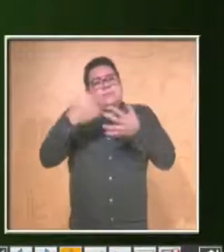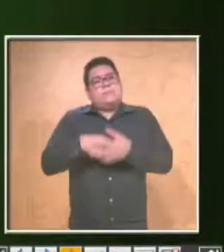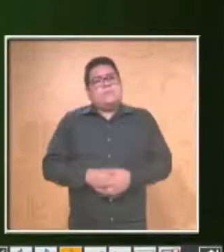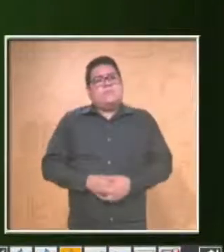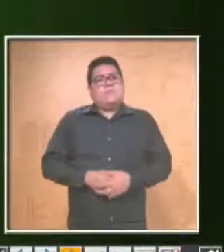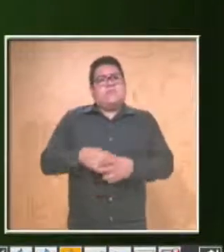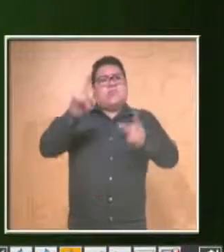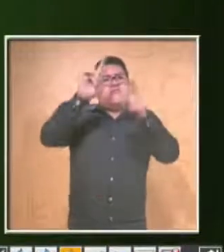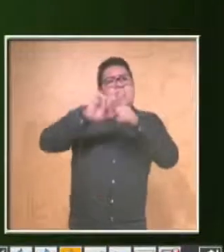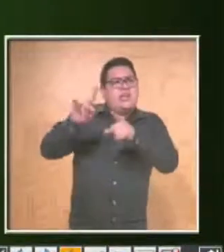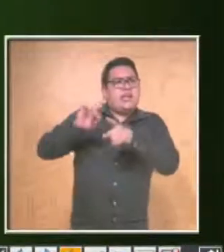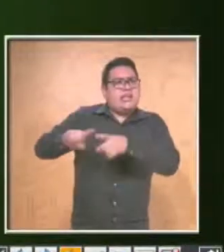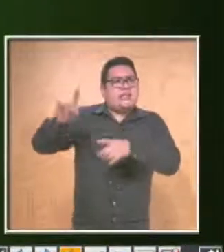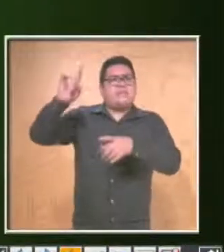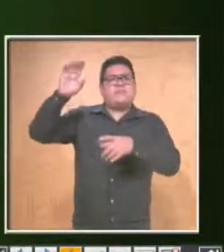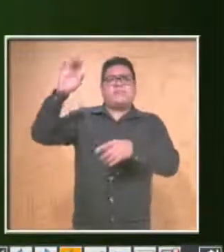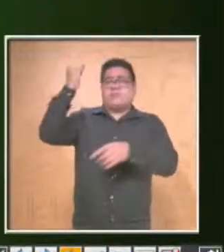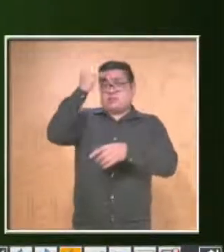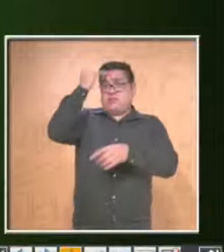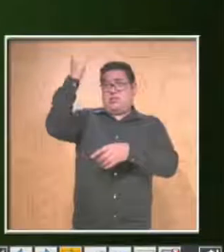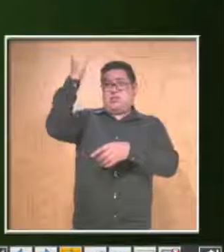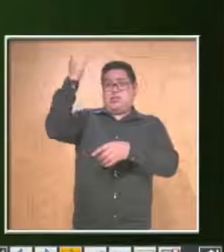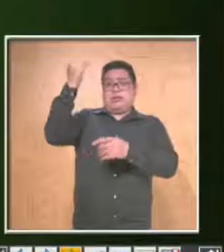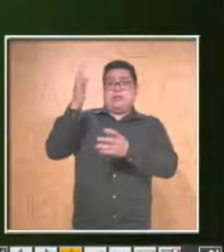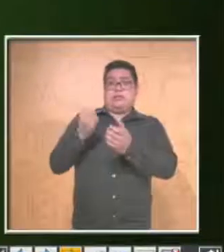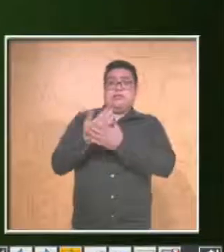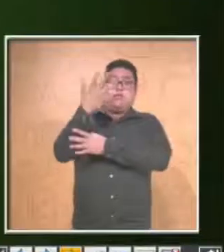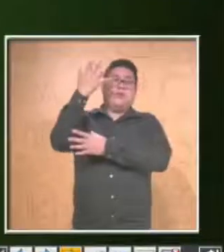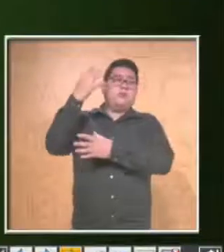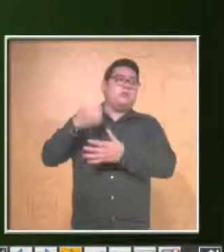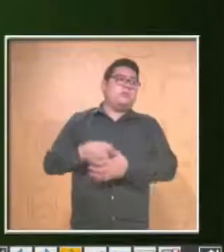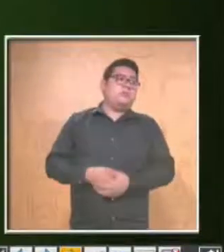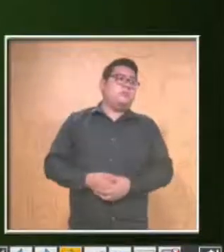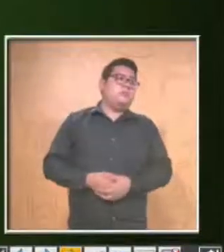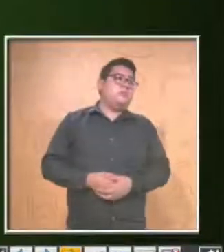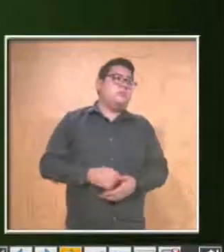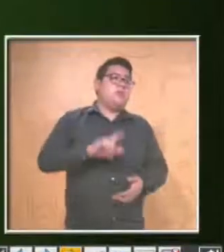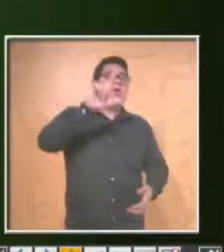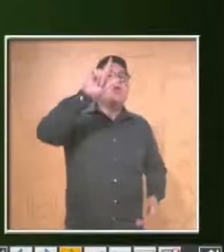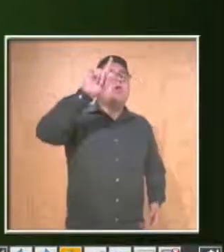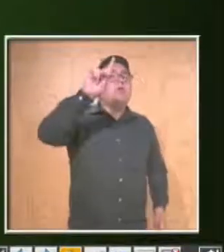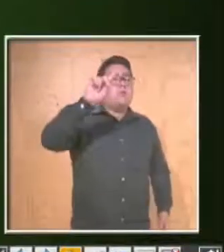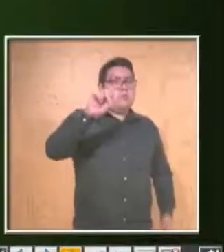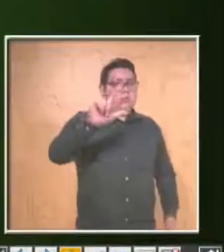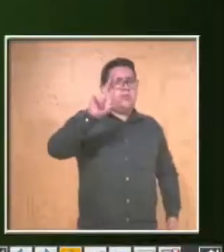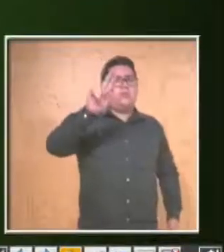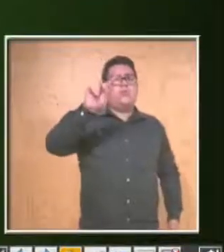formas del pensamiento, pues trae a Lutero por el lado protestante y trae a